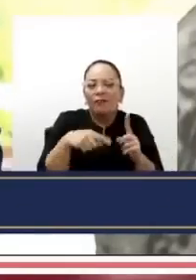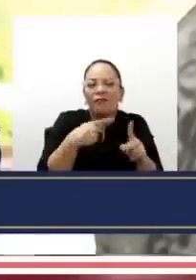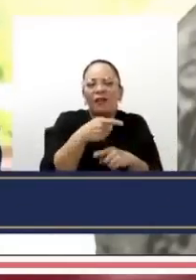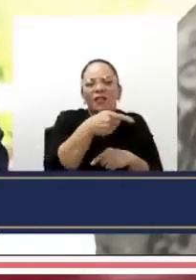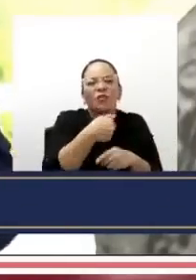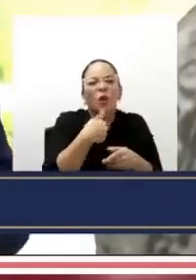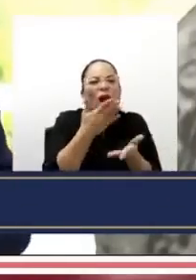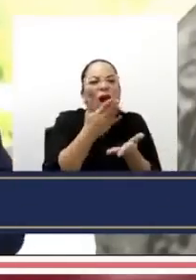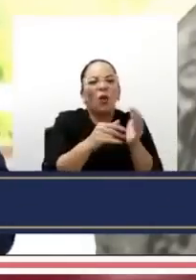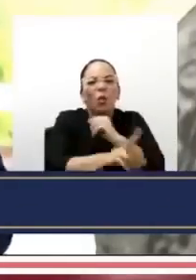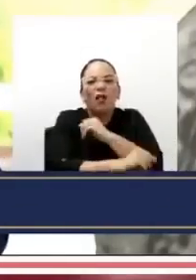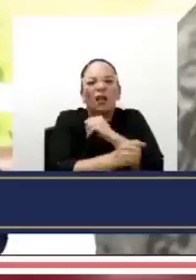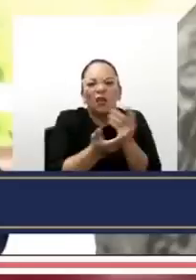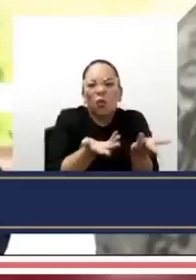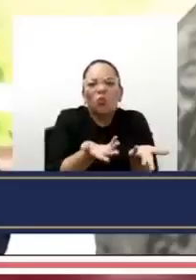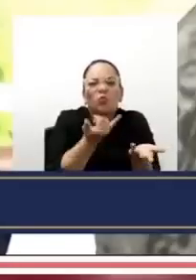delito.